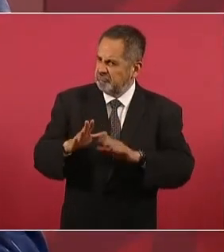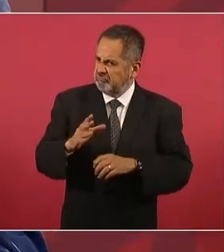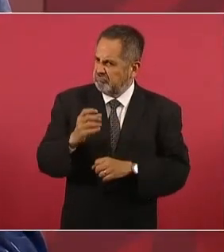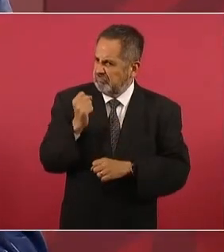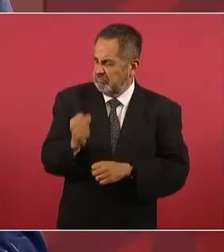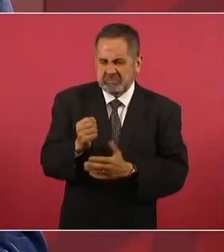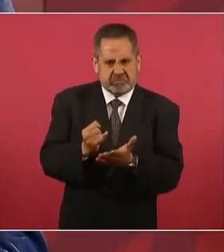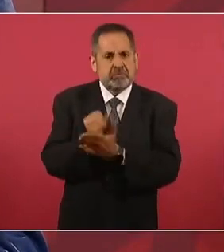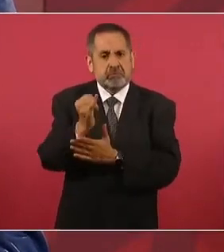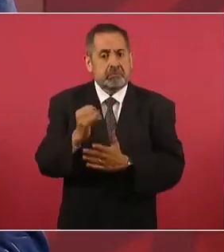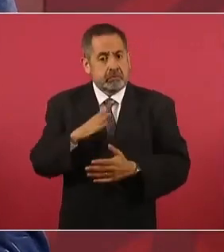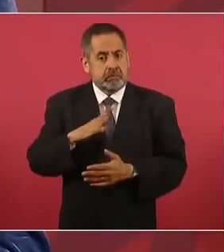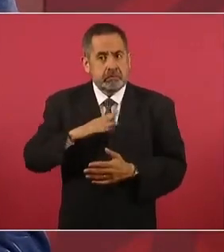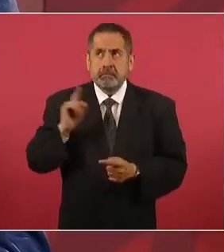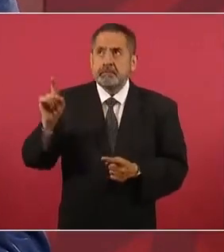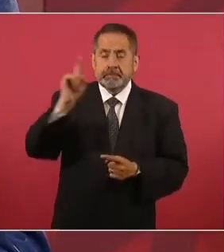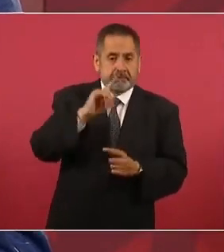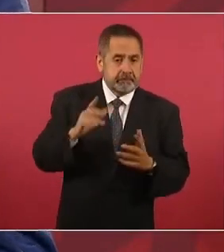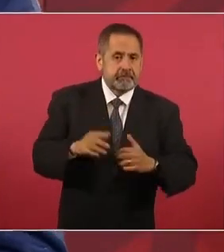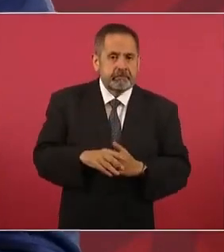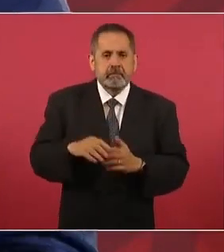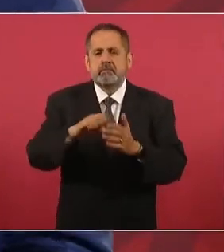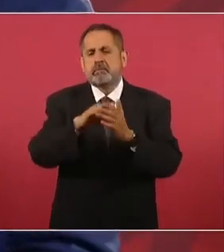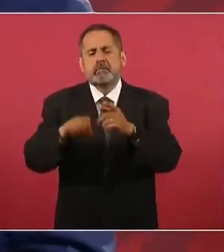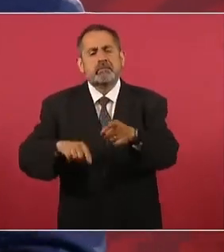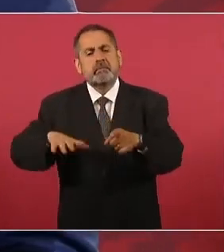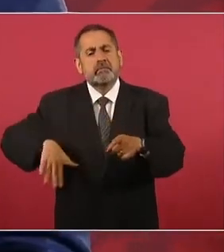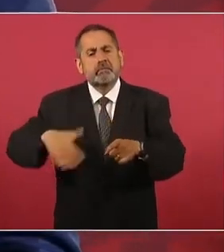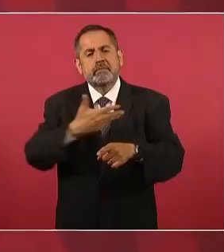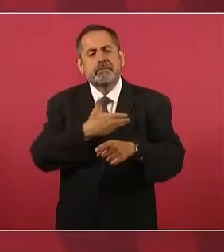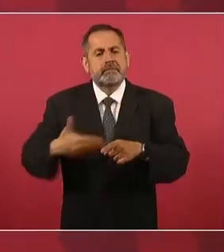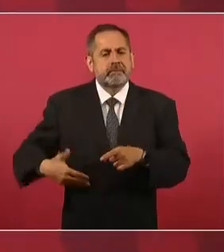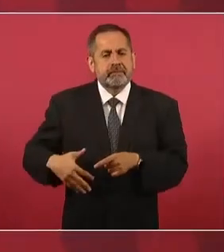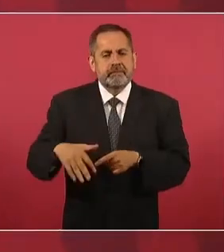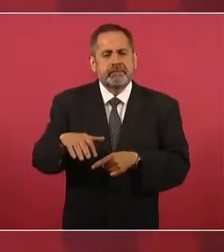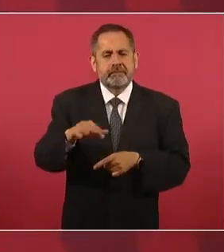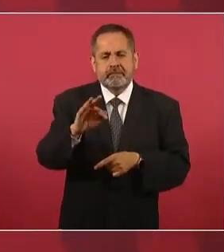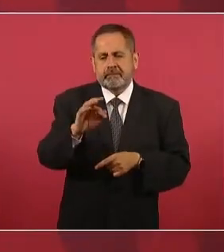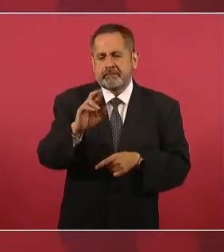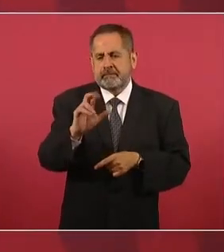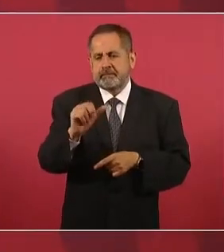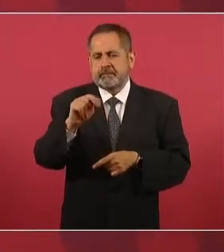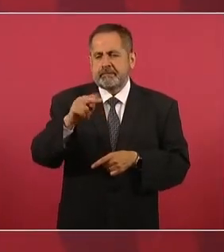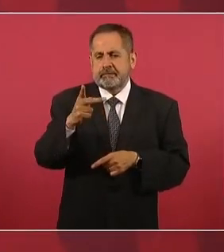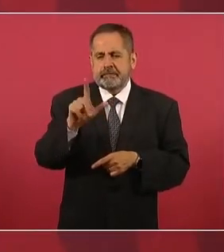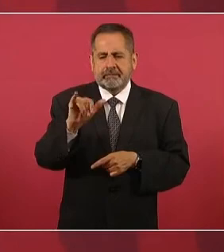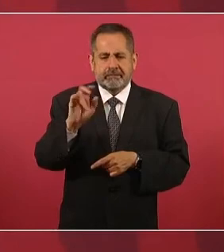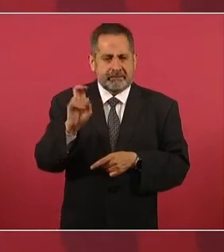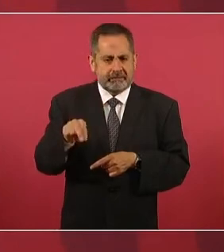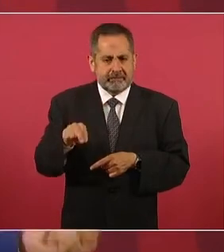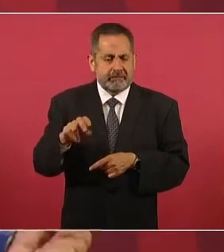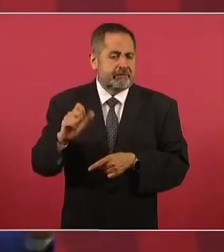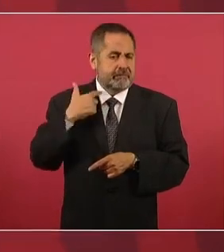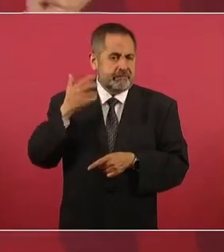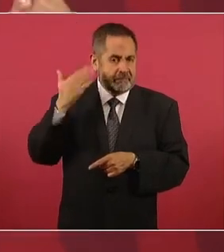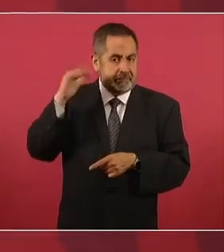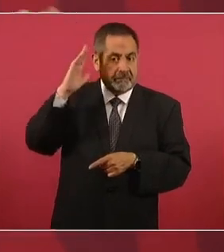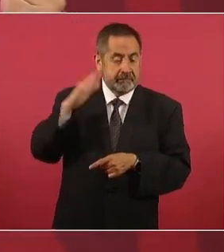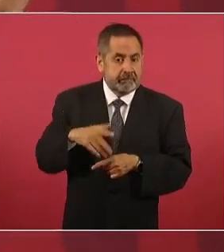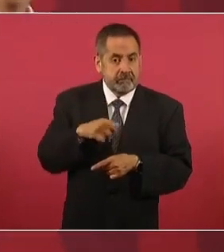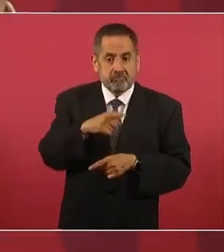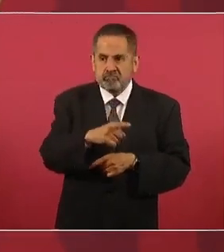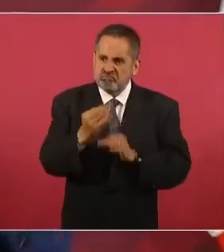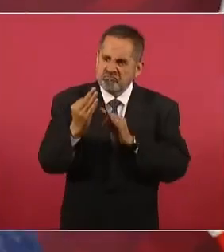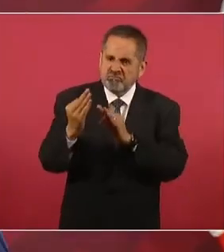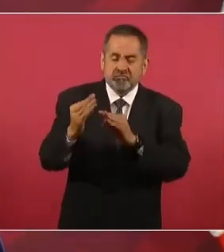firmes. Lo que hizo el presidente Franklin Delano Roosevelt, que le tocó